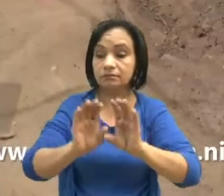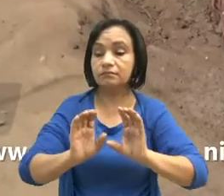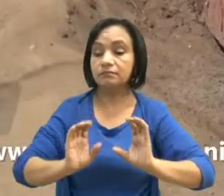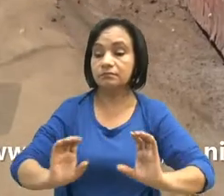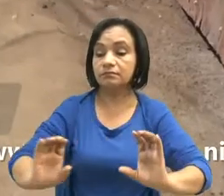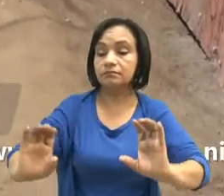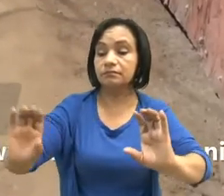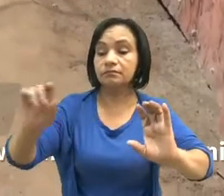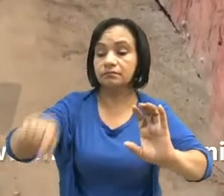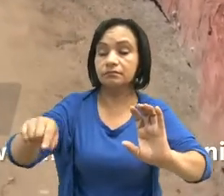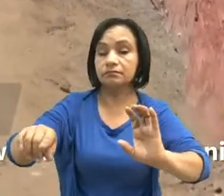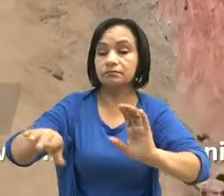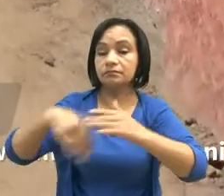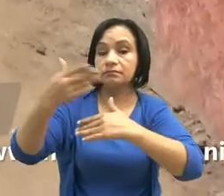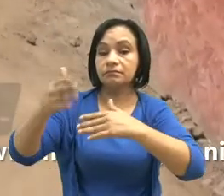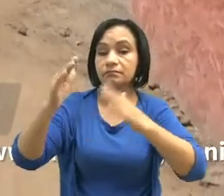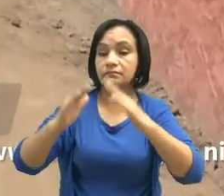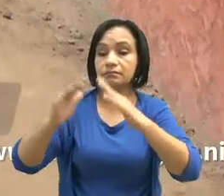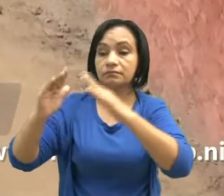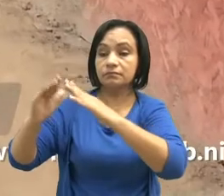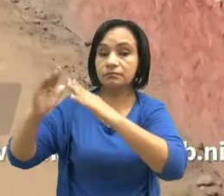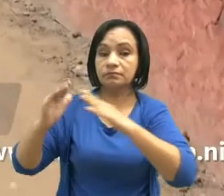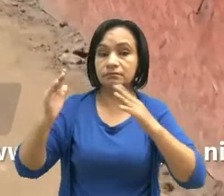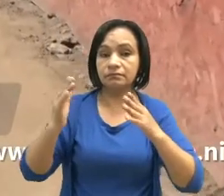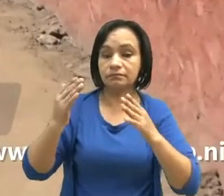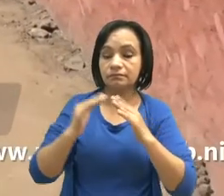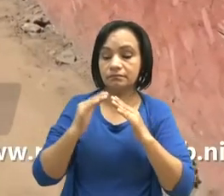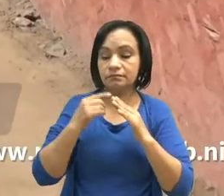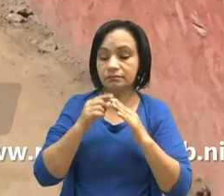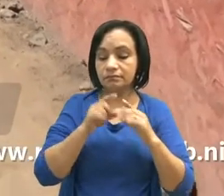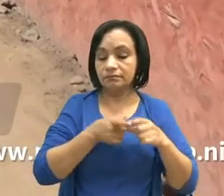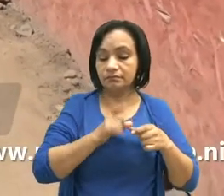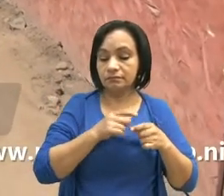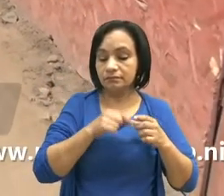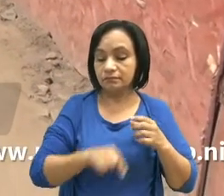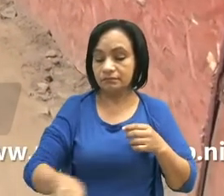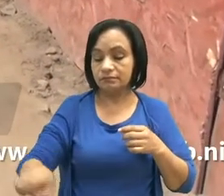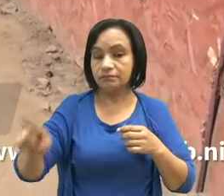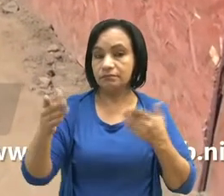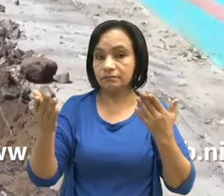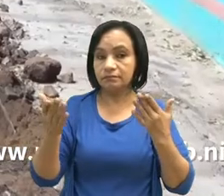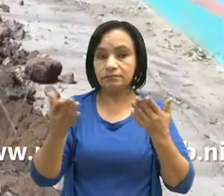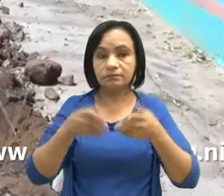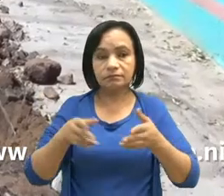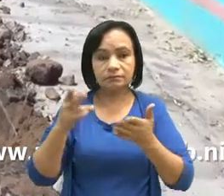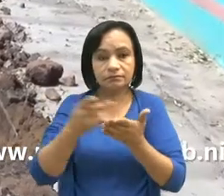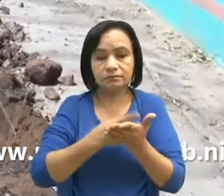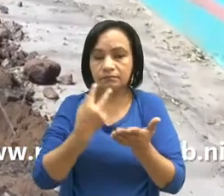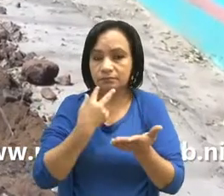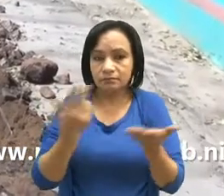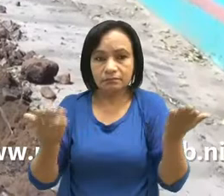además después está el trabajo de que cada casa se conecte realmente al alcantarillado sanitario, porque si no, realmente el proyecto no hemos hecho